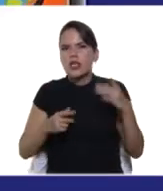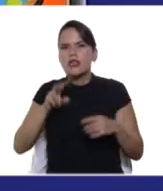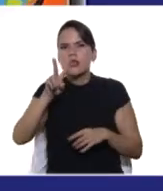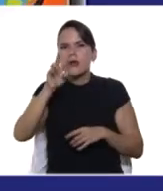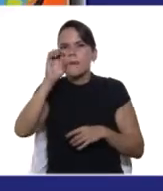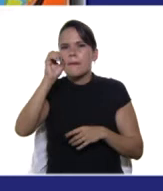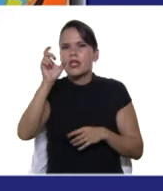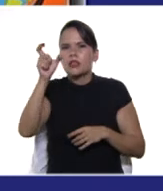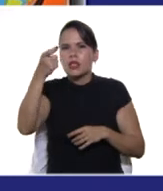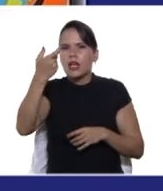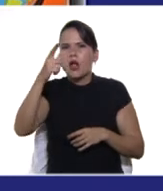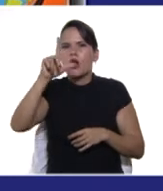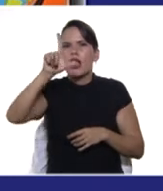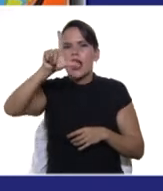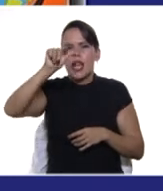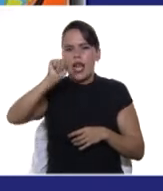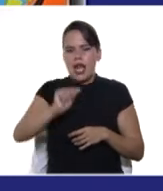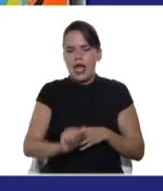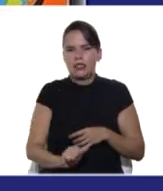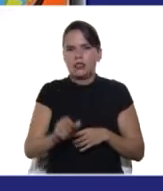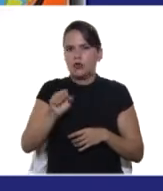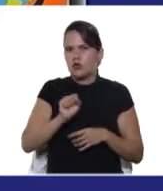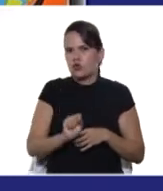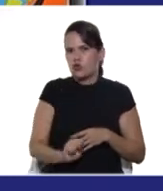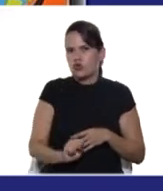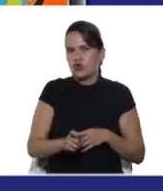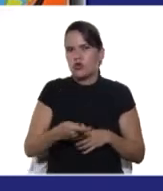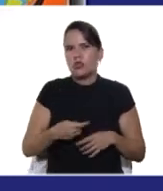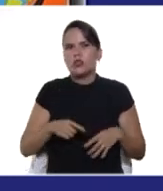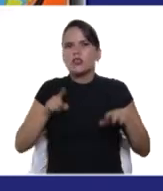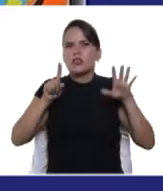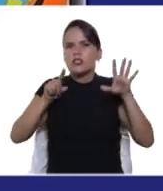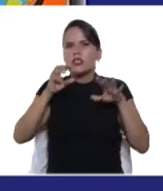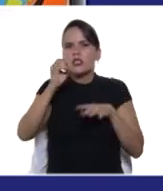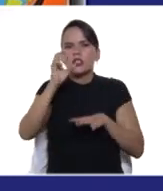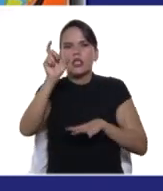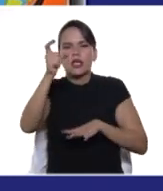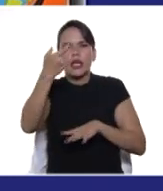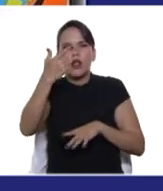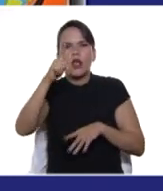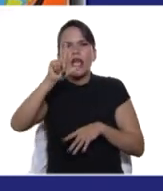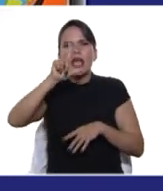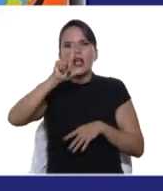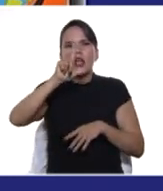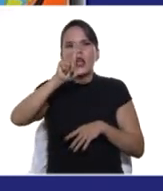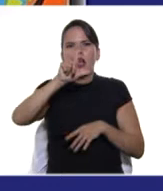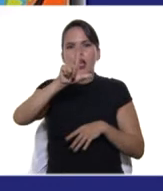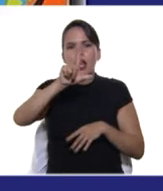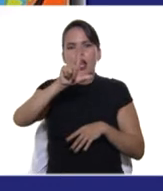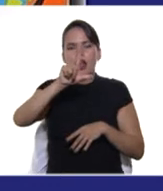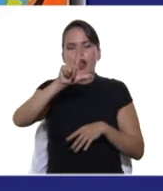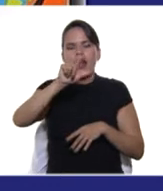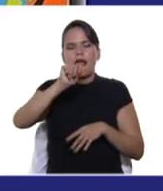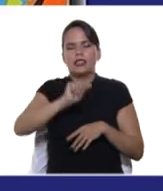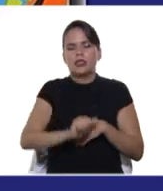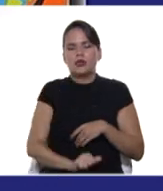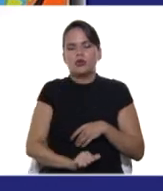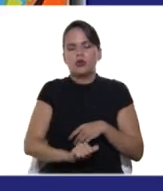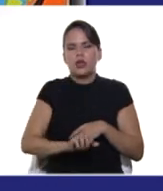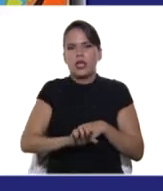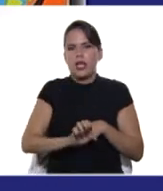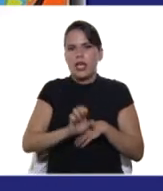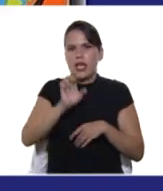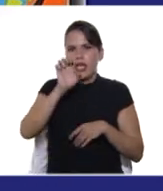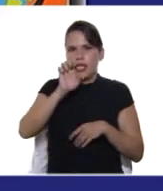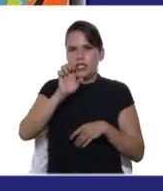por último, el cuarto cuadrante, 60 grados de longitud este y 40 grados de latitud